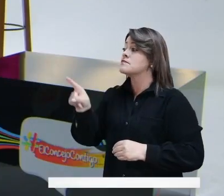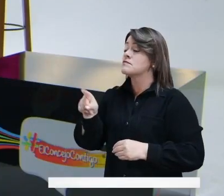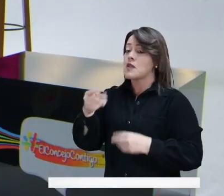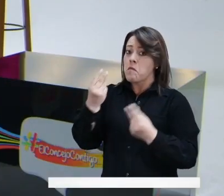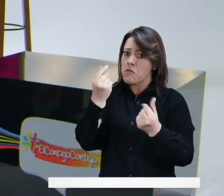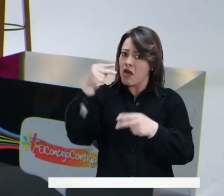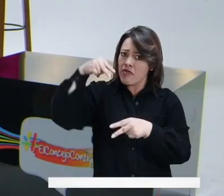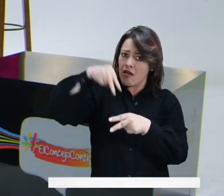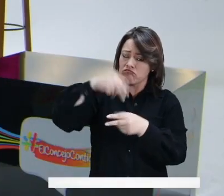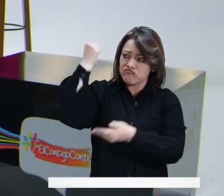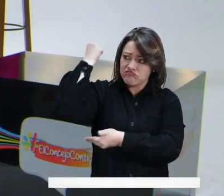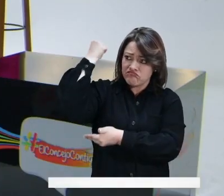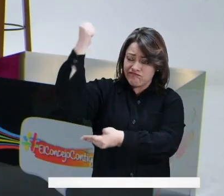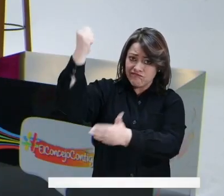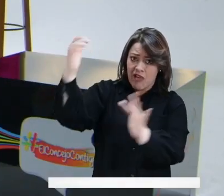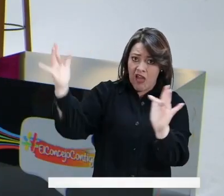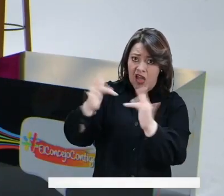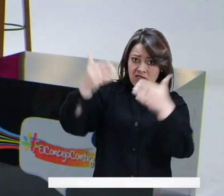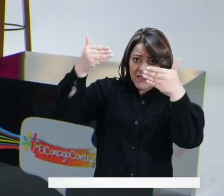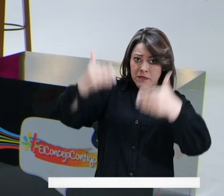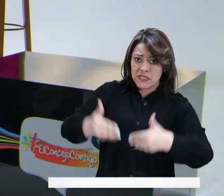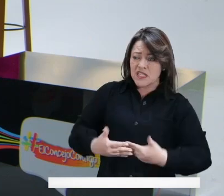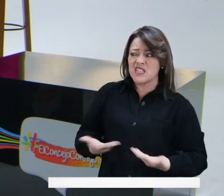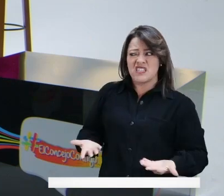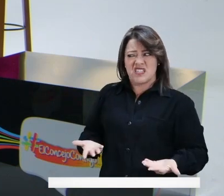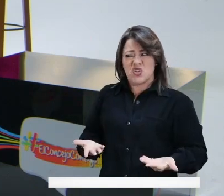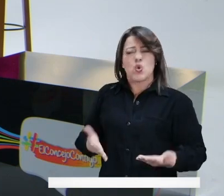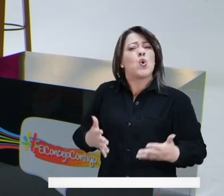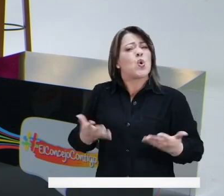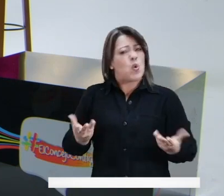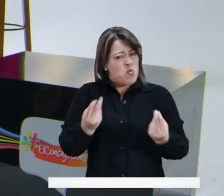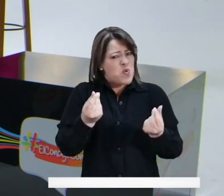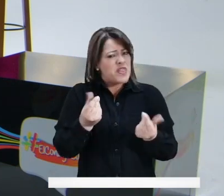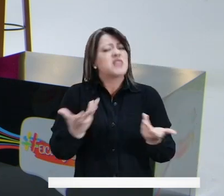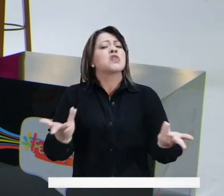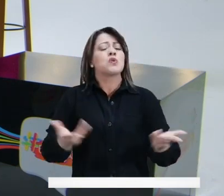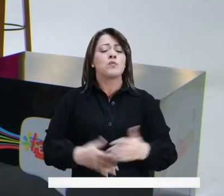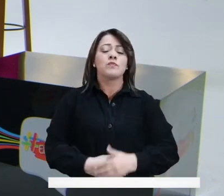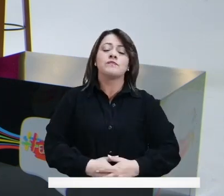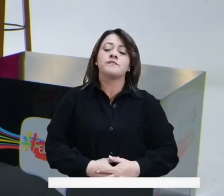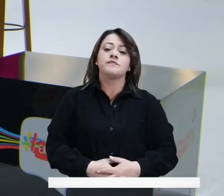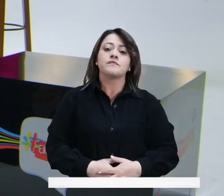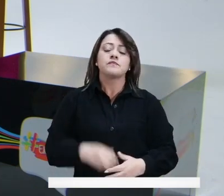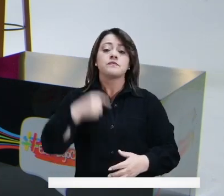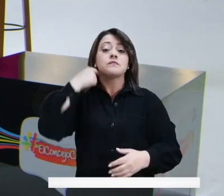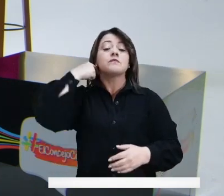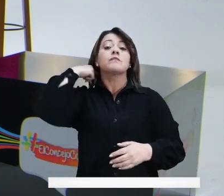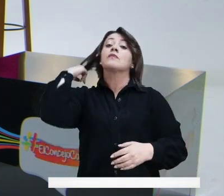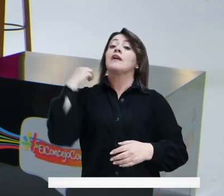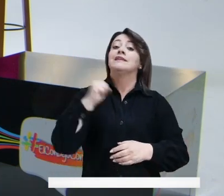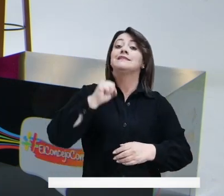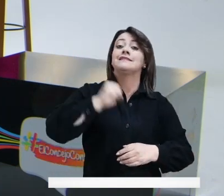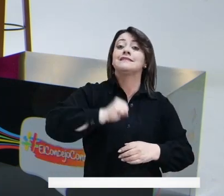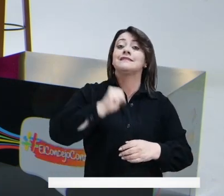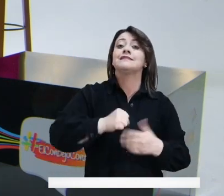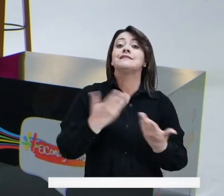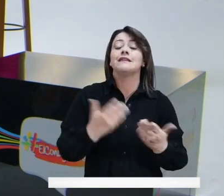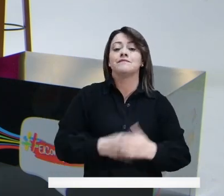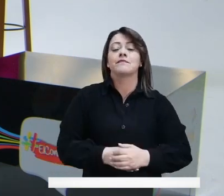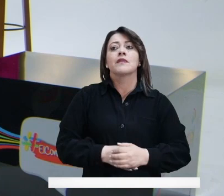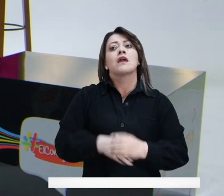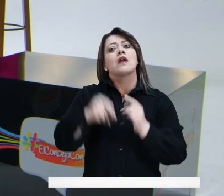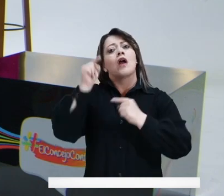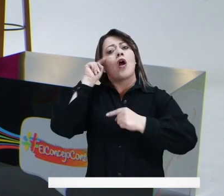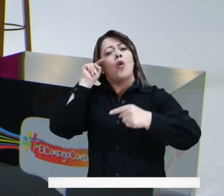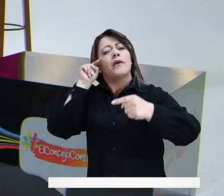poder implementar todo esto? ¿Realmente se están destinando? ¿Qué vigilancia hay ahí, concejal Armando? Sí, una